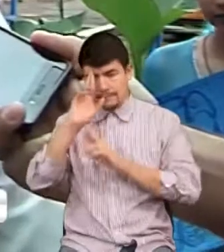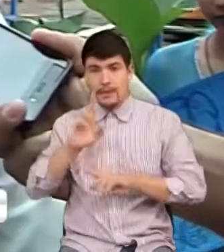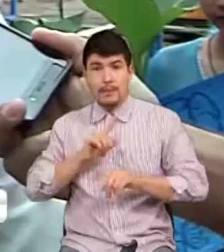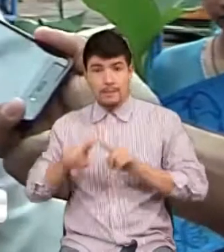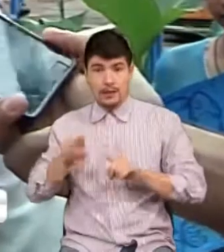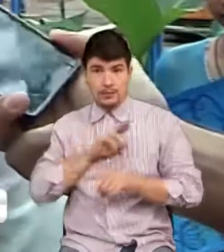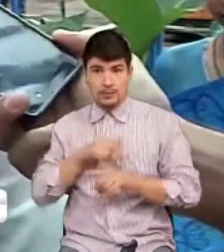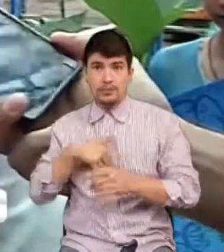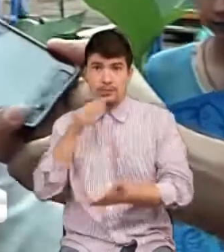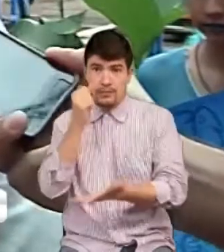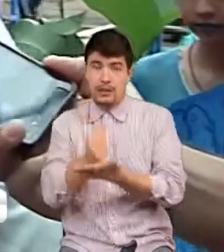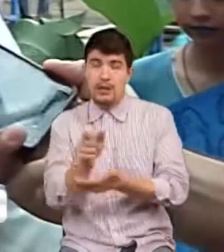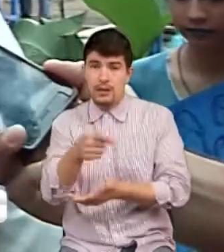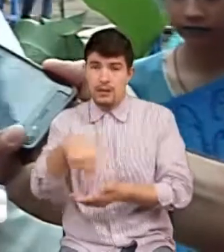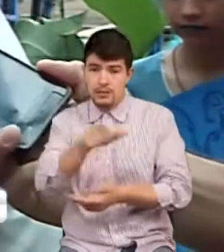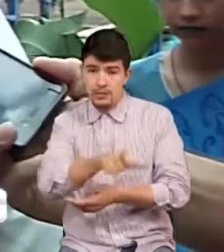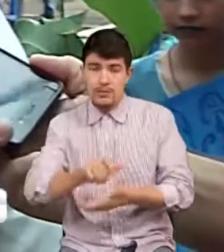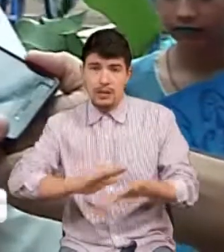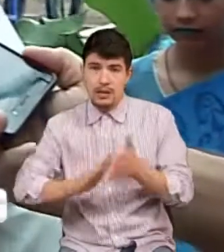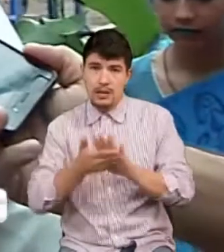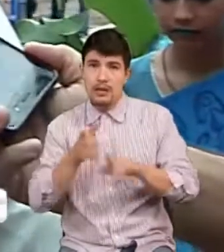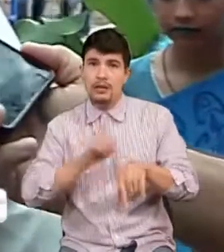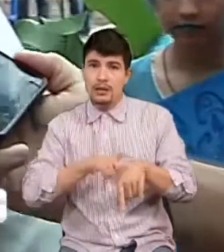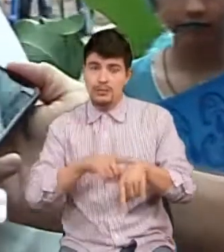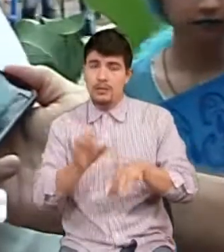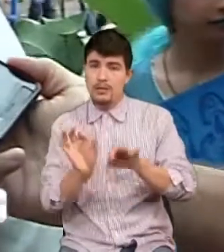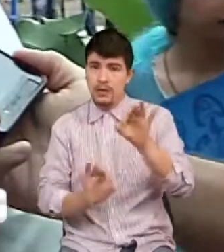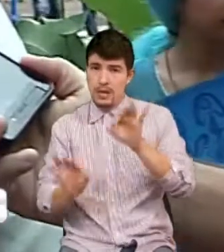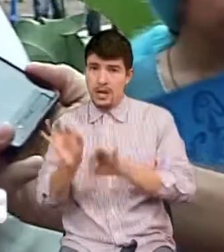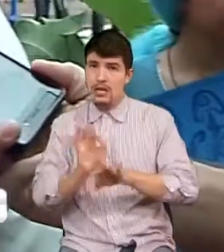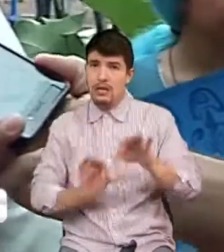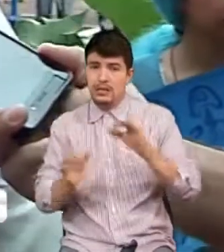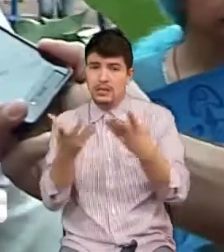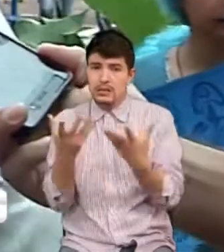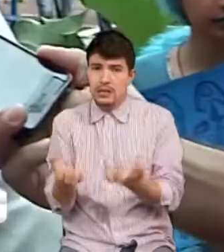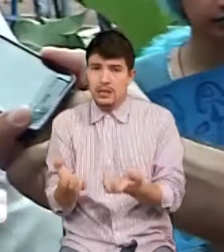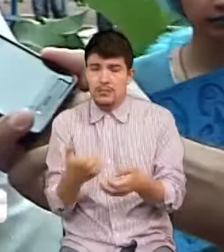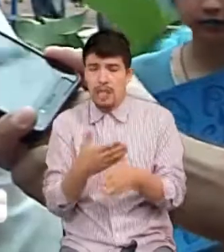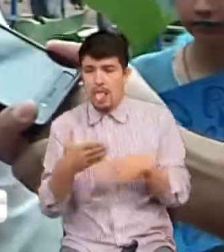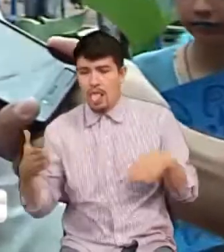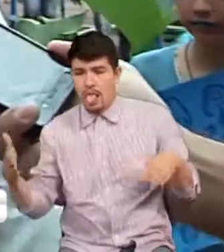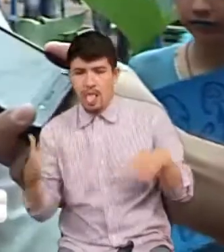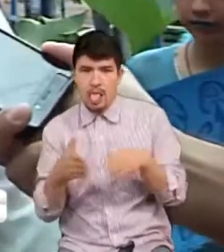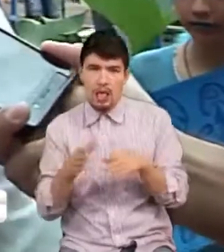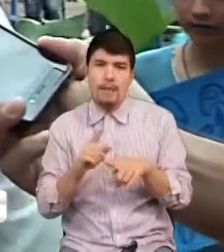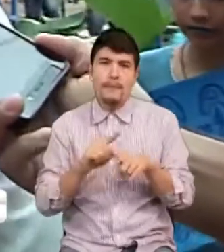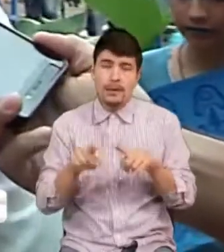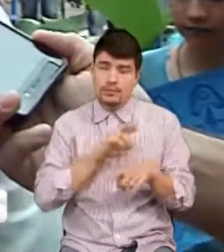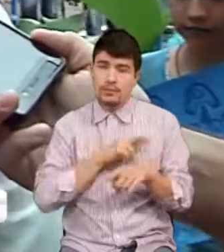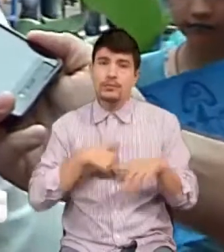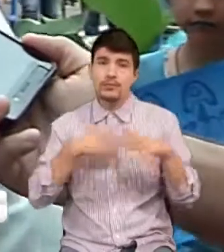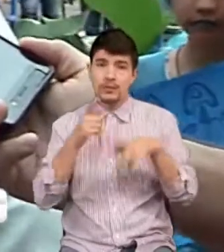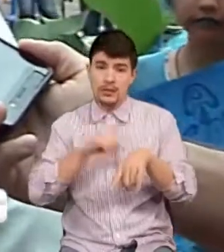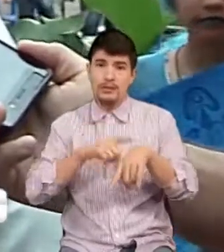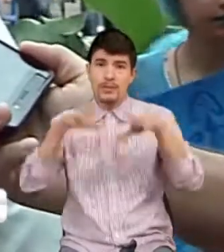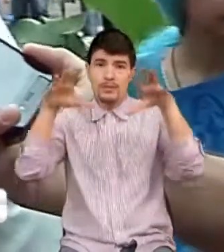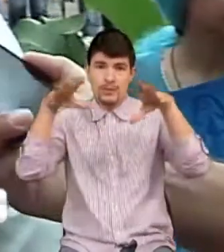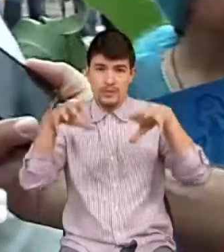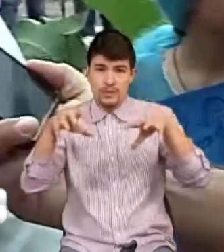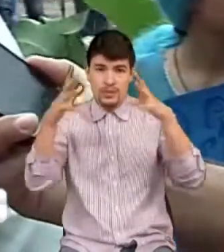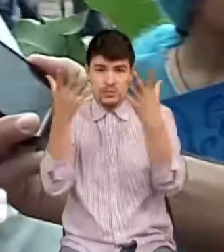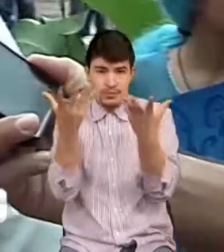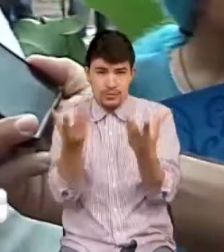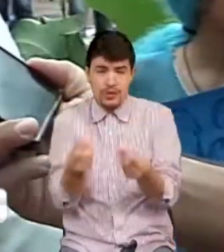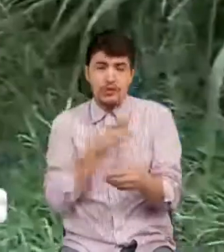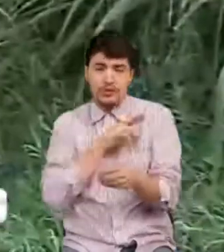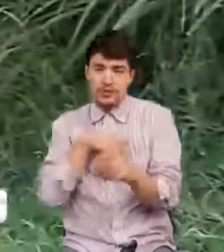obligación de decirle a la gente que nos preparemos para una temporada seca, corta o larga, pero definitivamente sí la vamos a tener y vamos a tener una afectación a